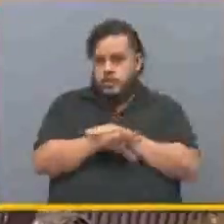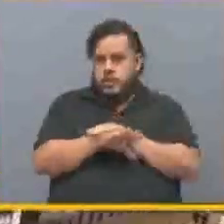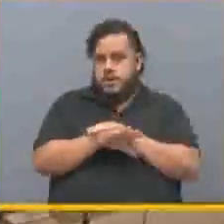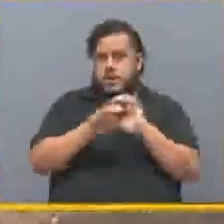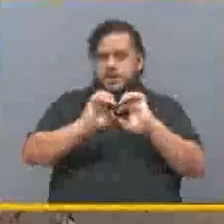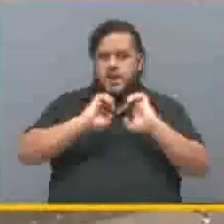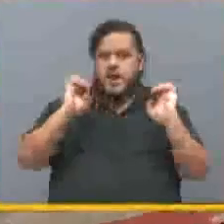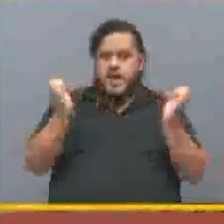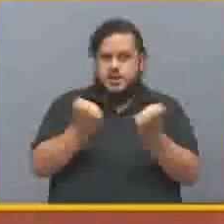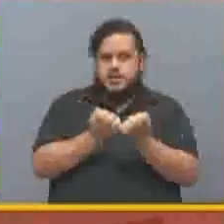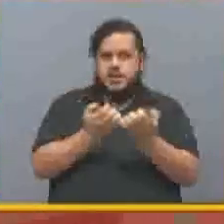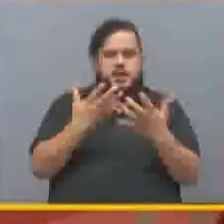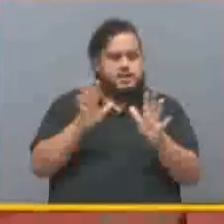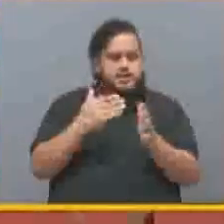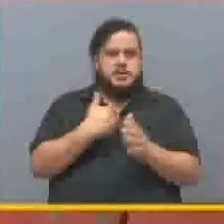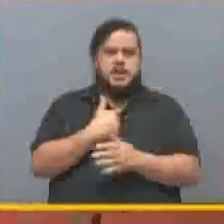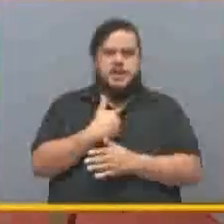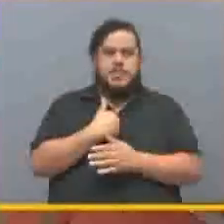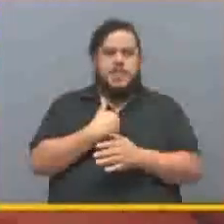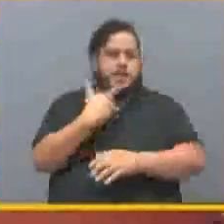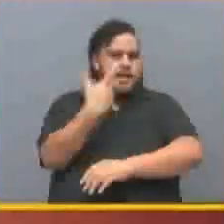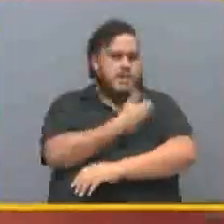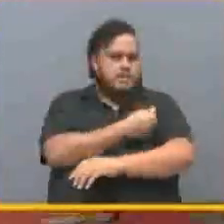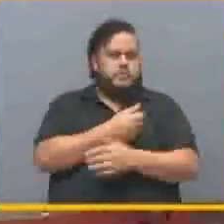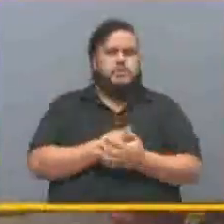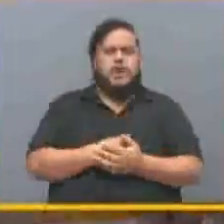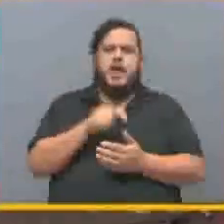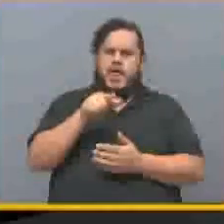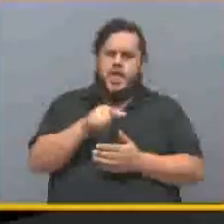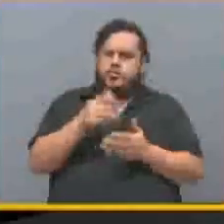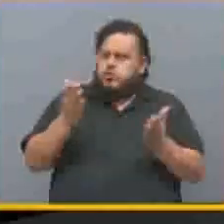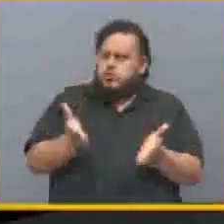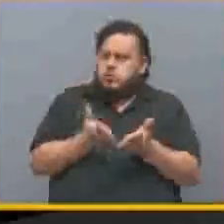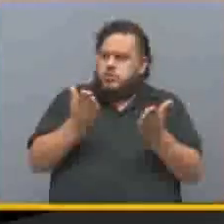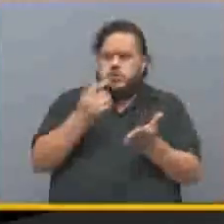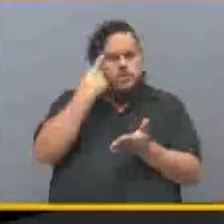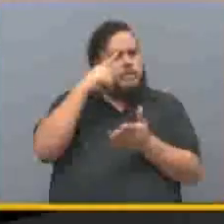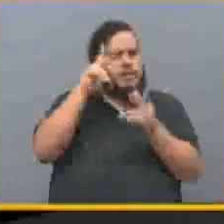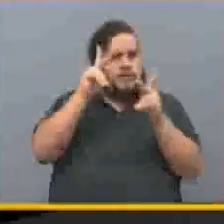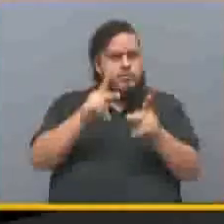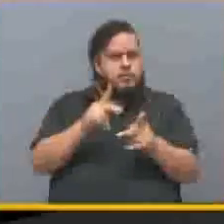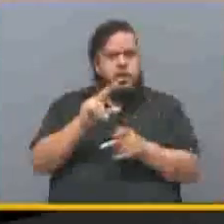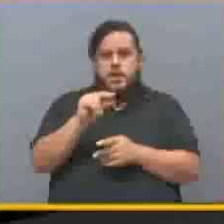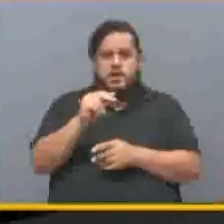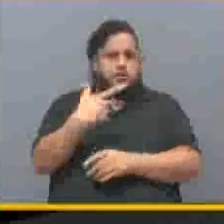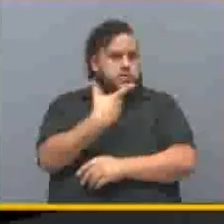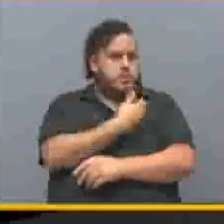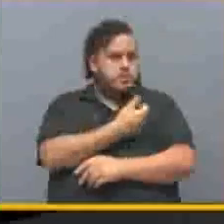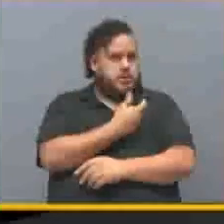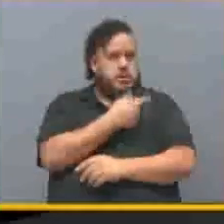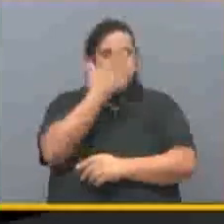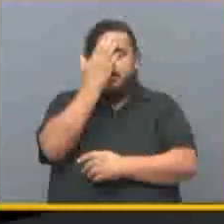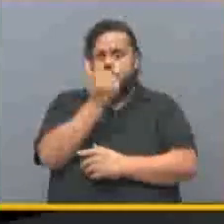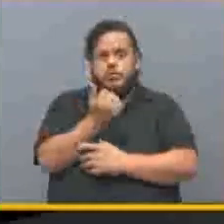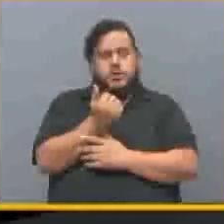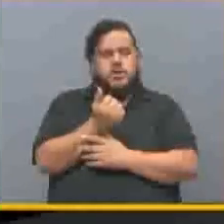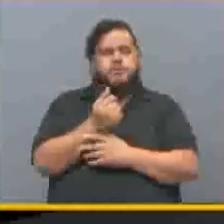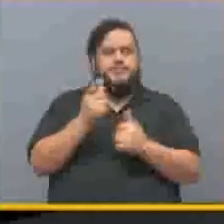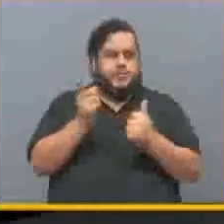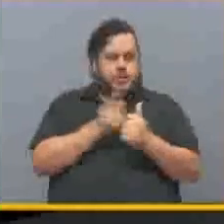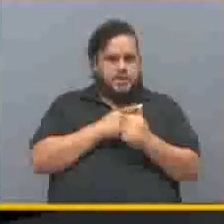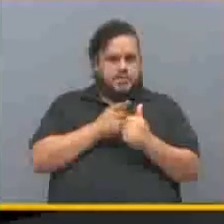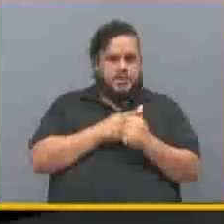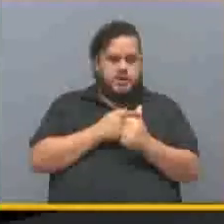estadio esté vacunado. Entonces sería un incentivo para la persona que no esté vacunada, porque al